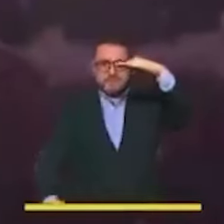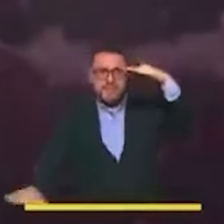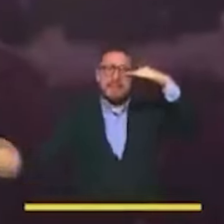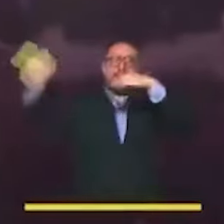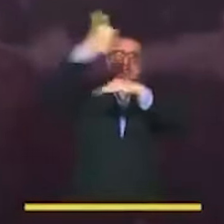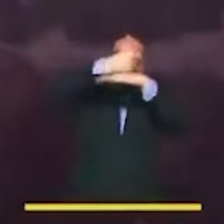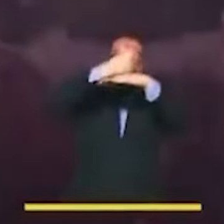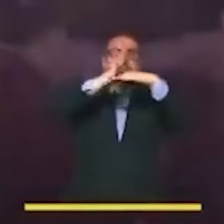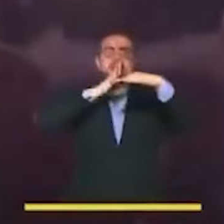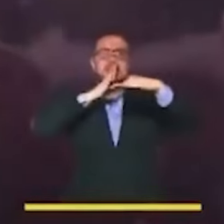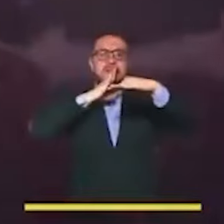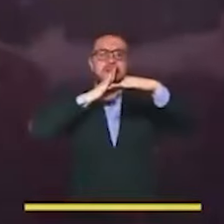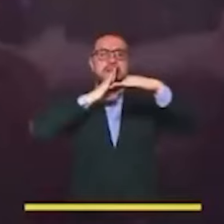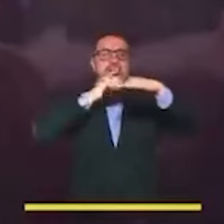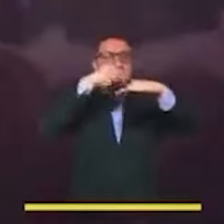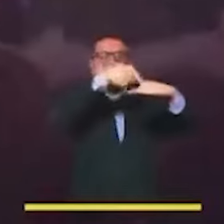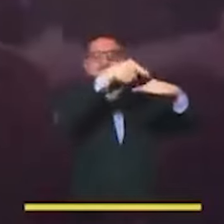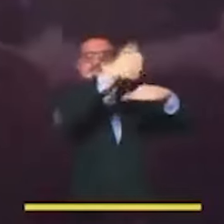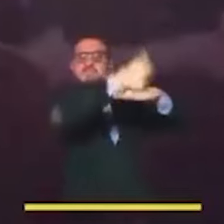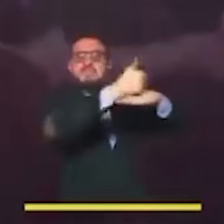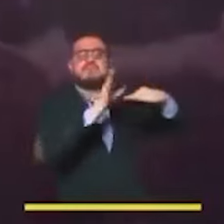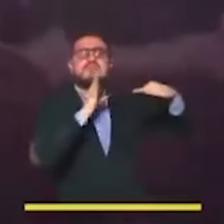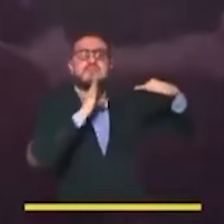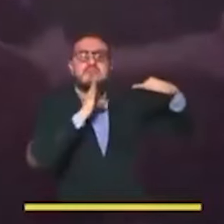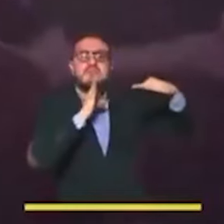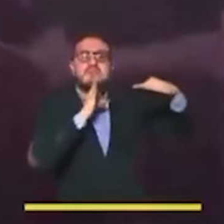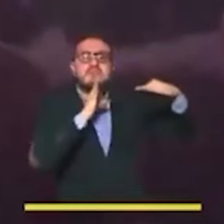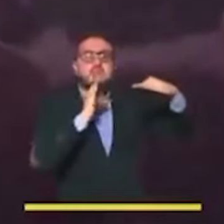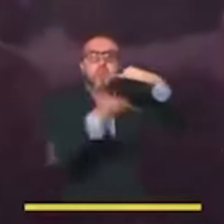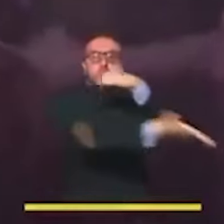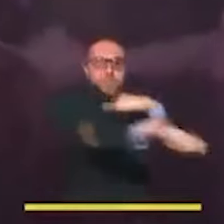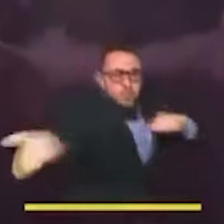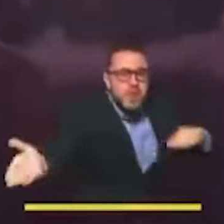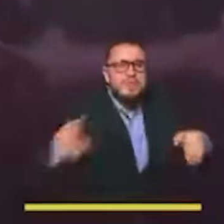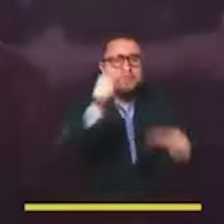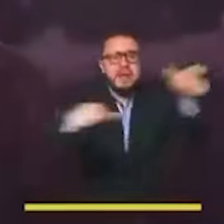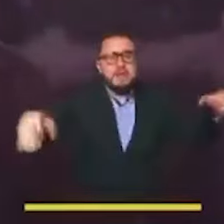Y ese comandante se llama el pueblo de Colombia.